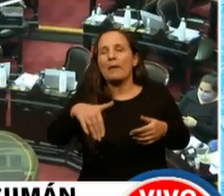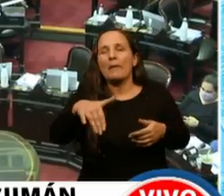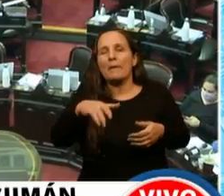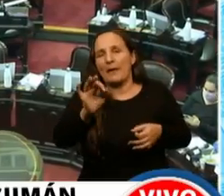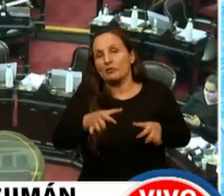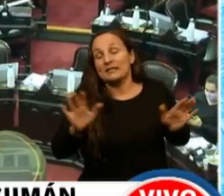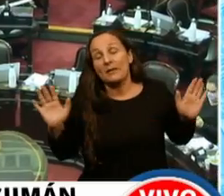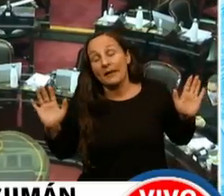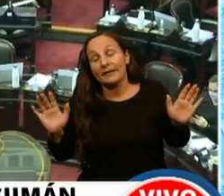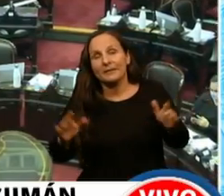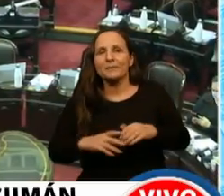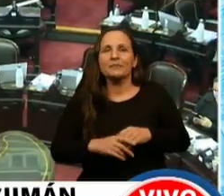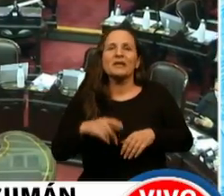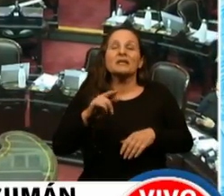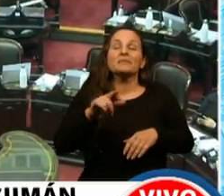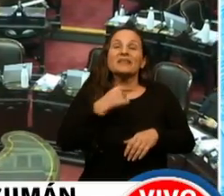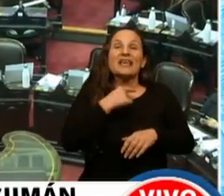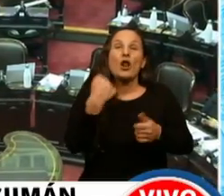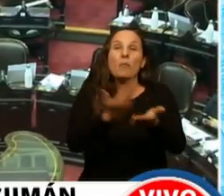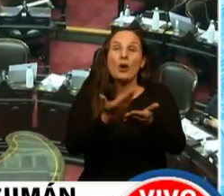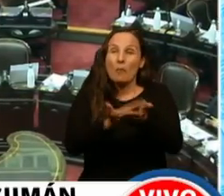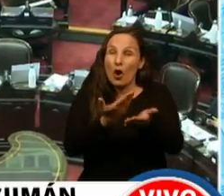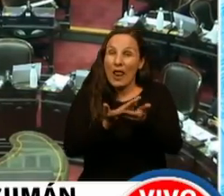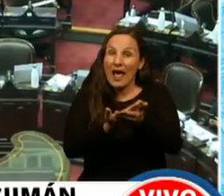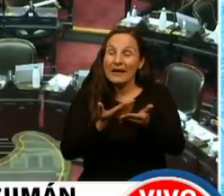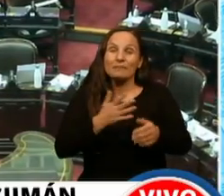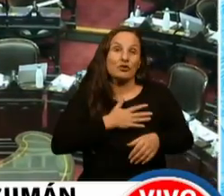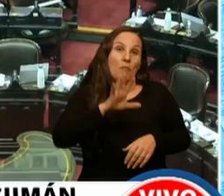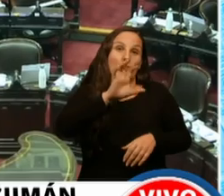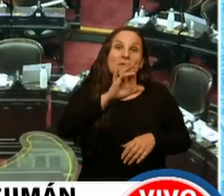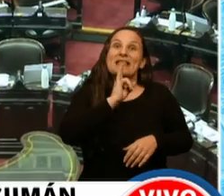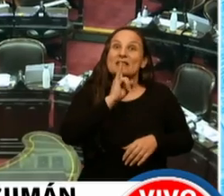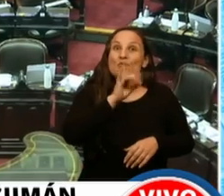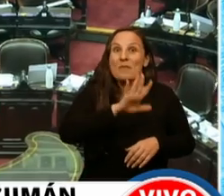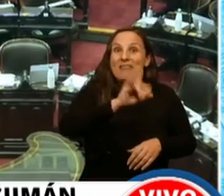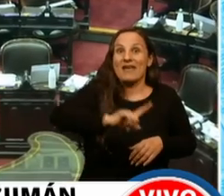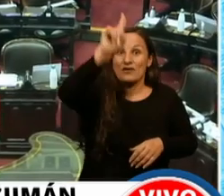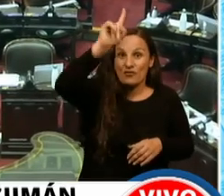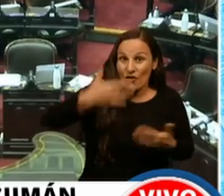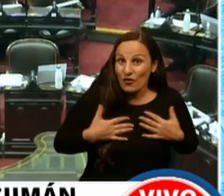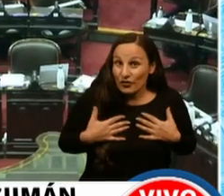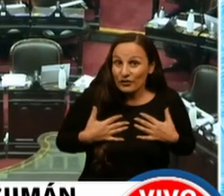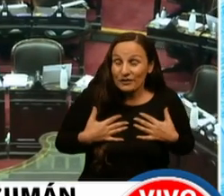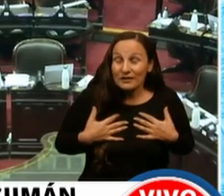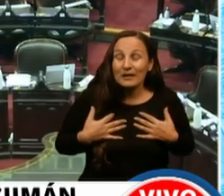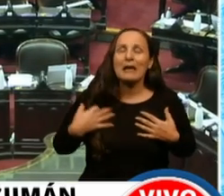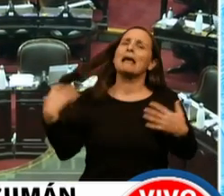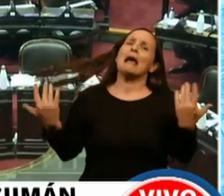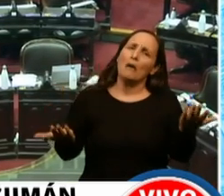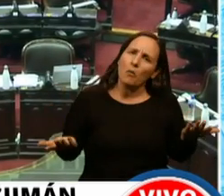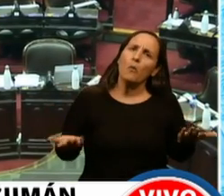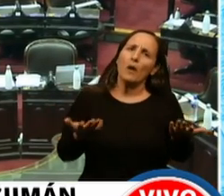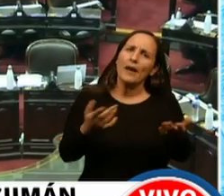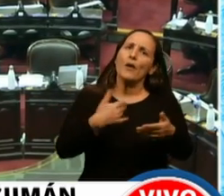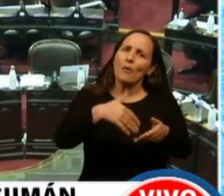lo que sí quiero proponer señor presidente como como tucumana como norteña bueno ya que sale está